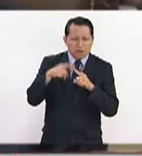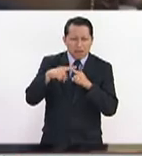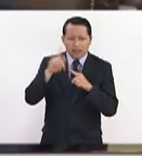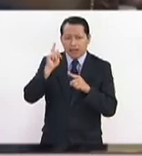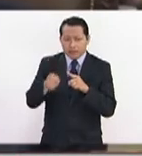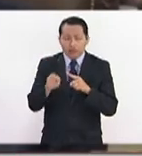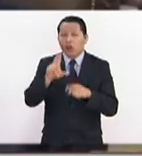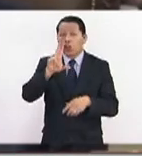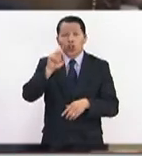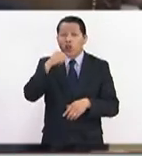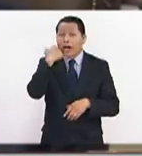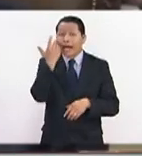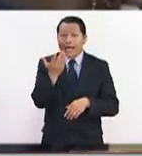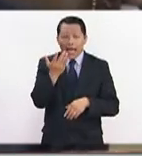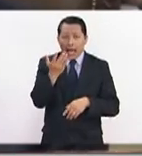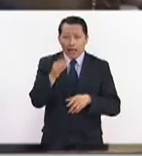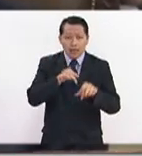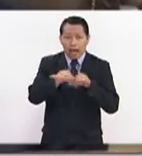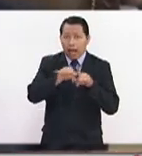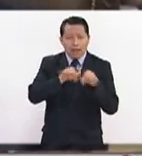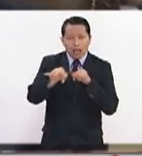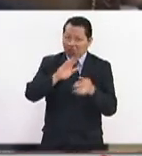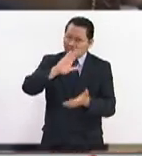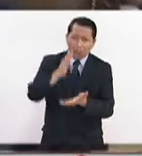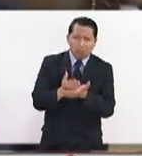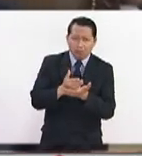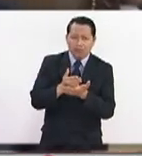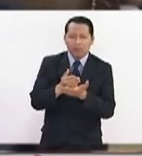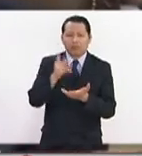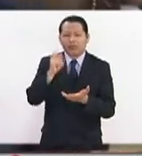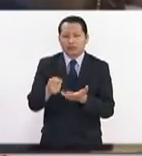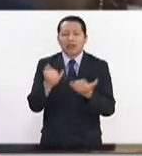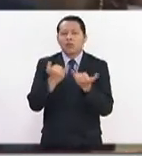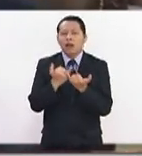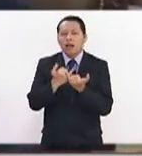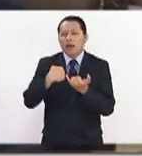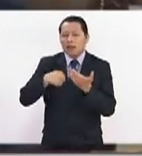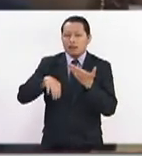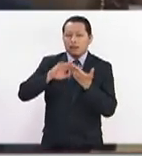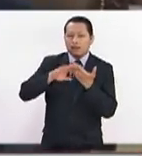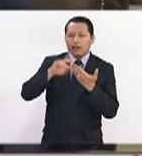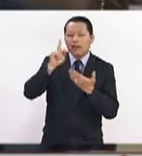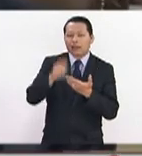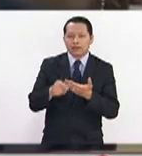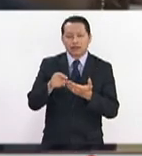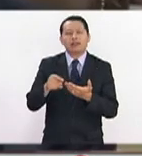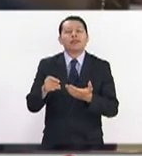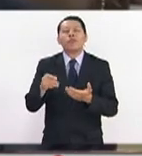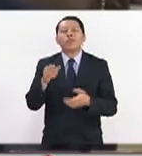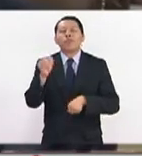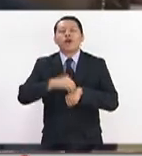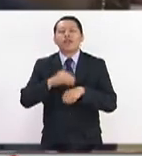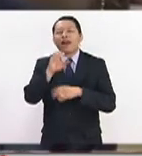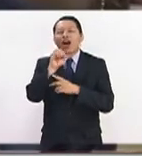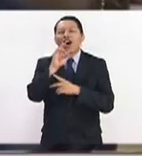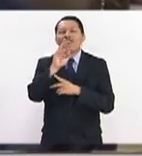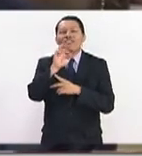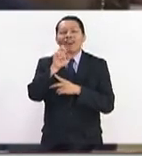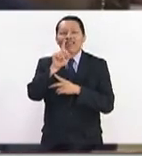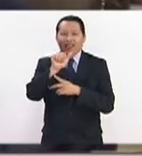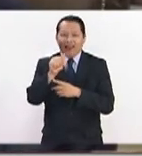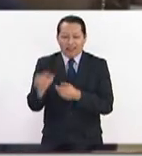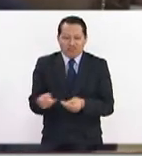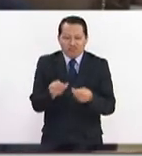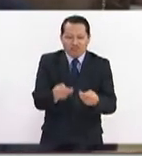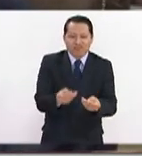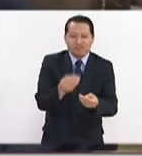el desarrollo de los trabajos legislativos, después se ridiculizaron y llevaron ofrendas, que había muerto la legalidad, y todo esto